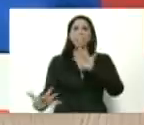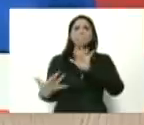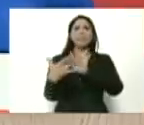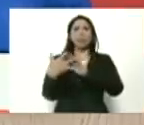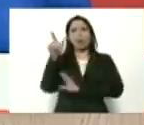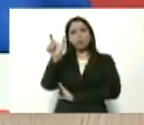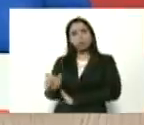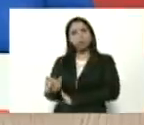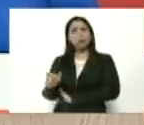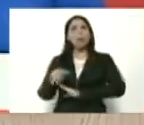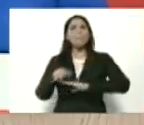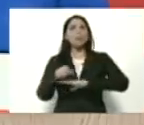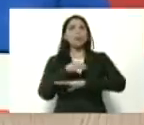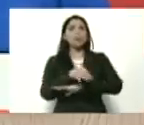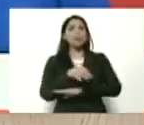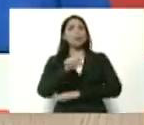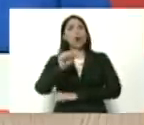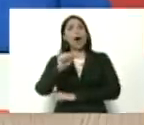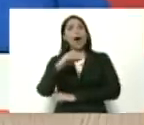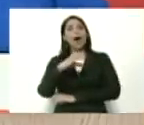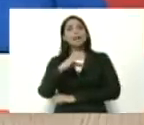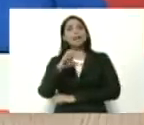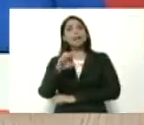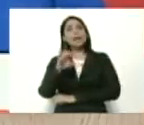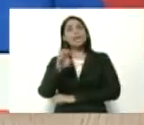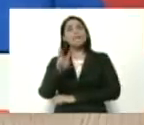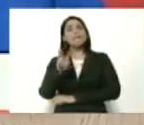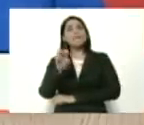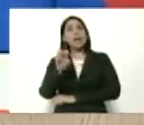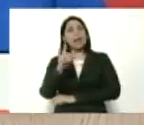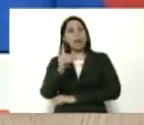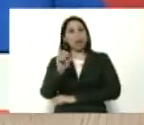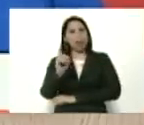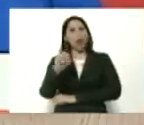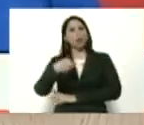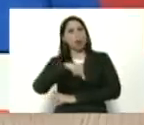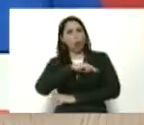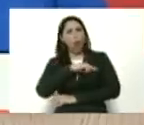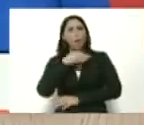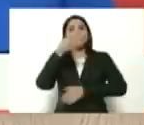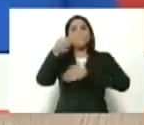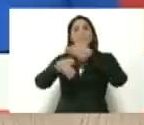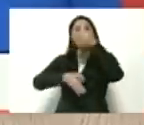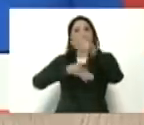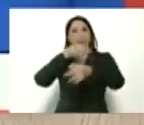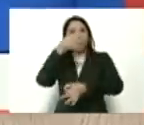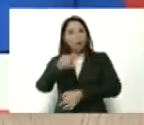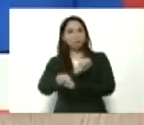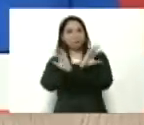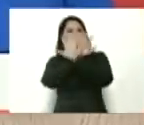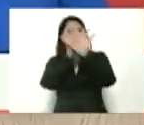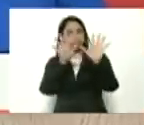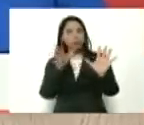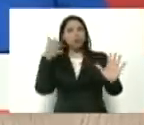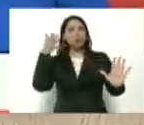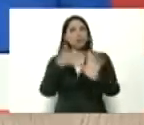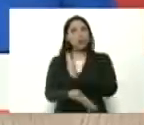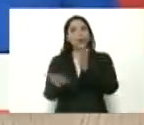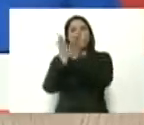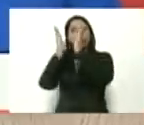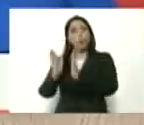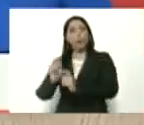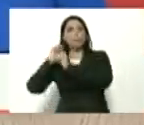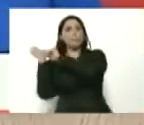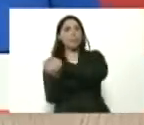al municipio Acevedo, que como veremos más tarde, es una derivación de la Academia de Béisbol del